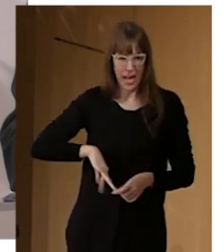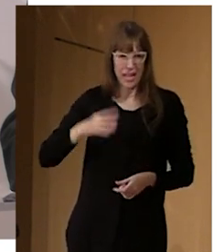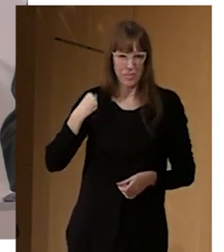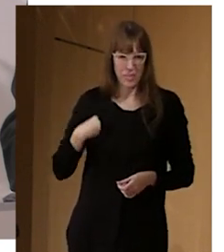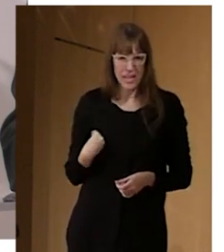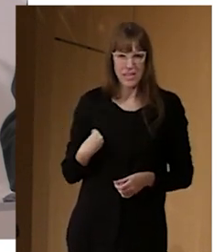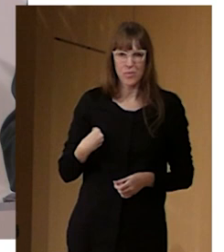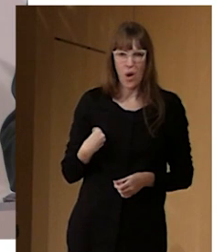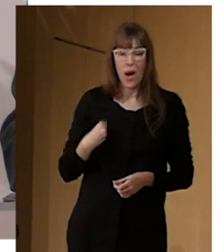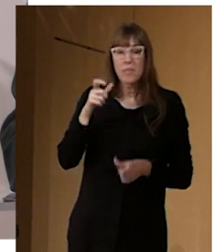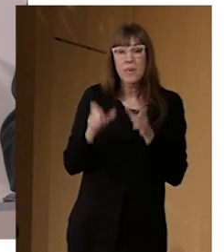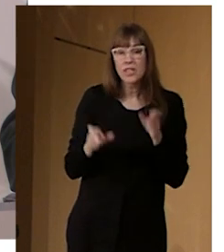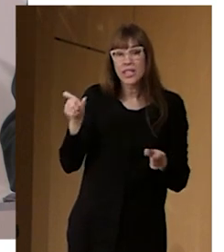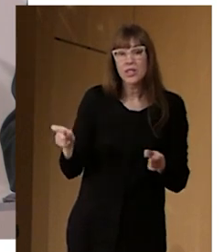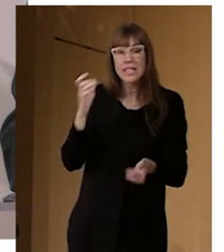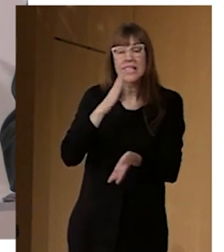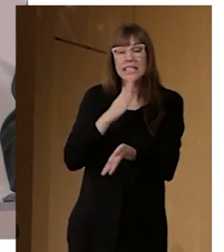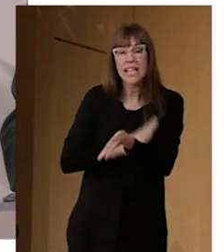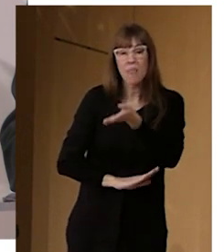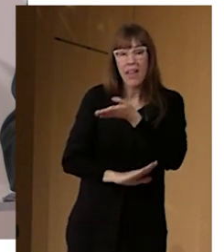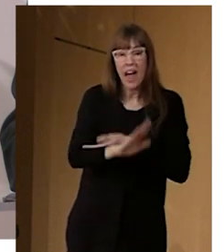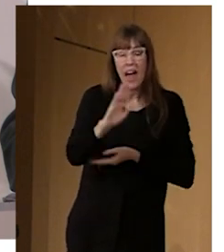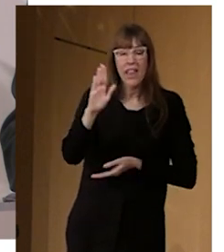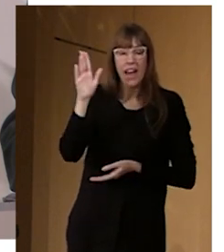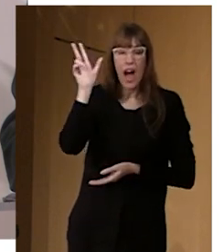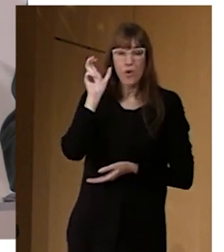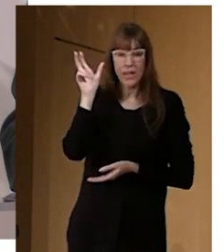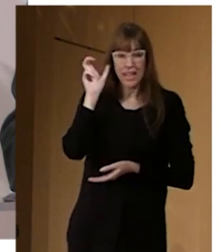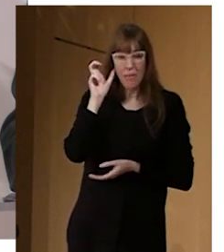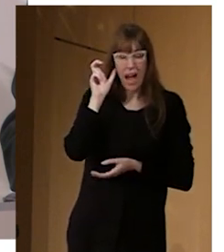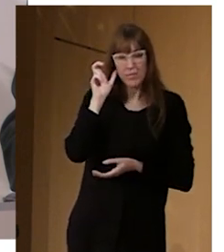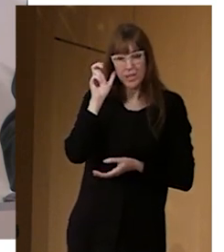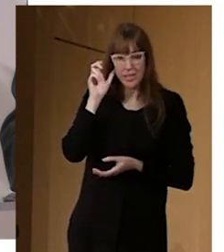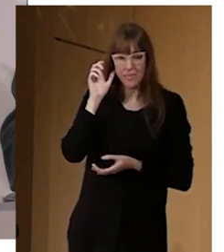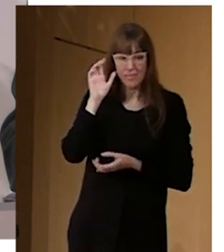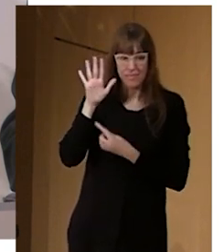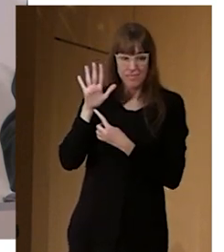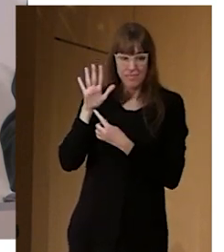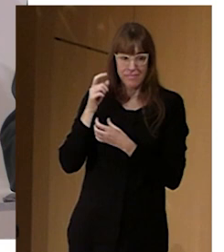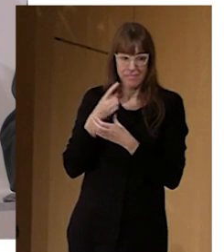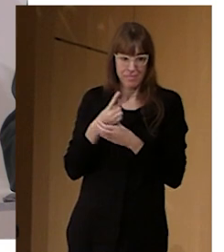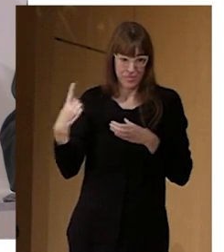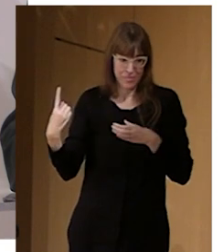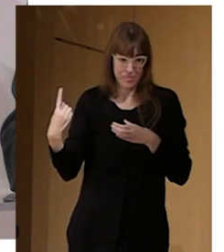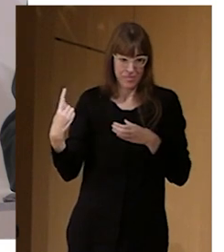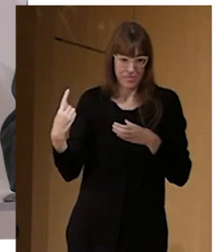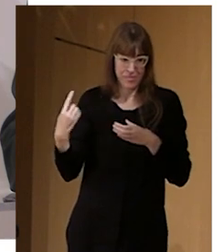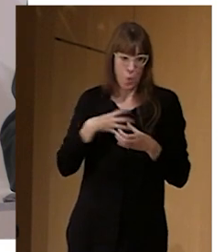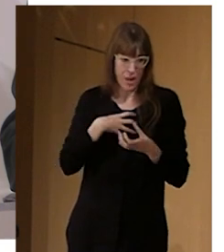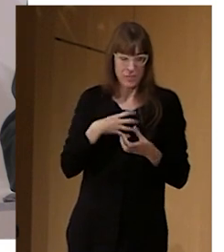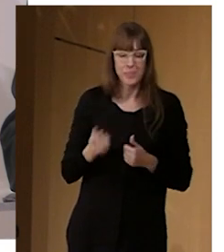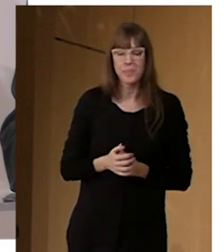personas con discapacidad auditiva eh Y ese sería un primer contacto que quiero decir que todo esto está muy bien pero a eso estáis invitados